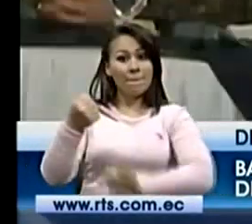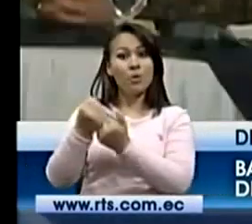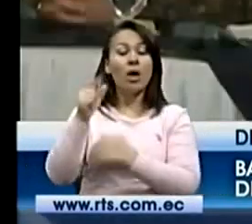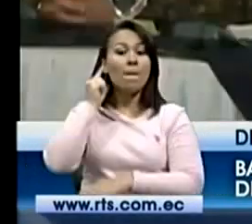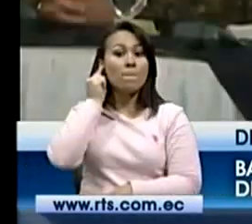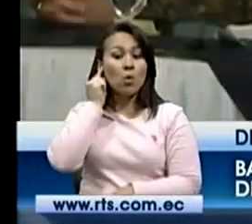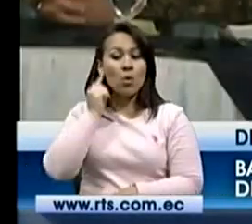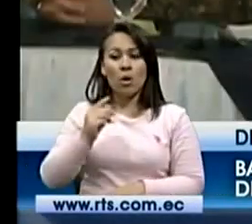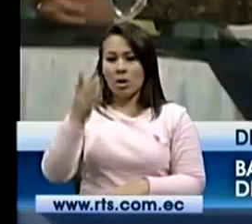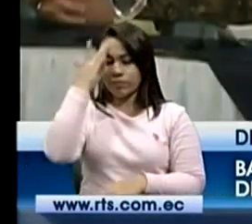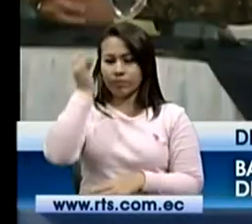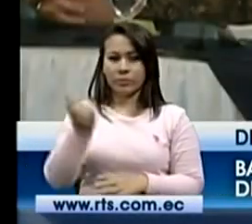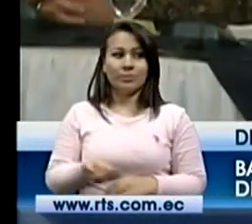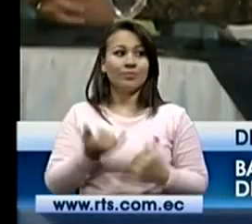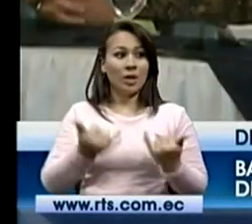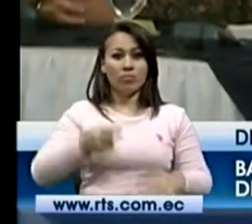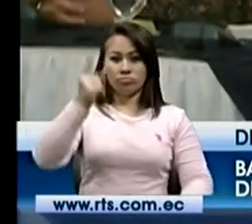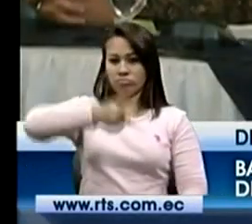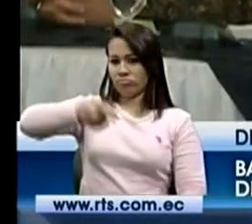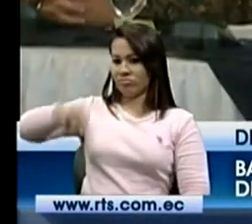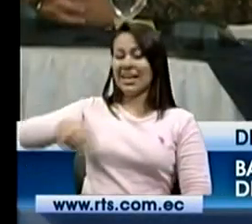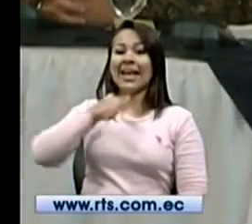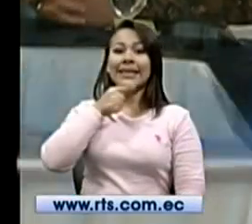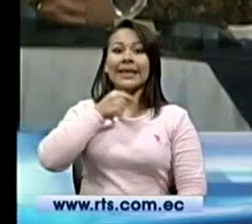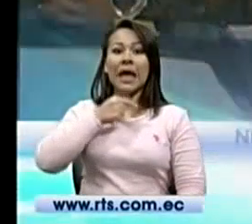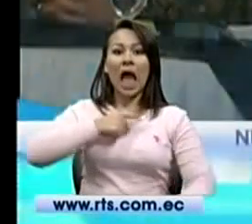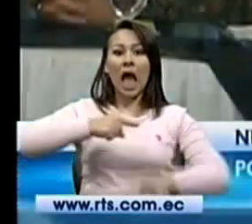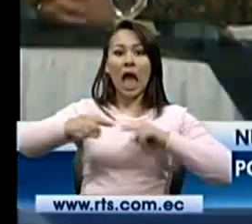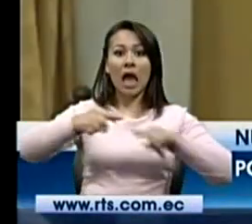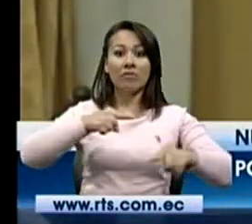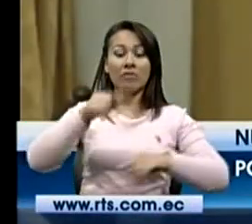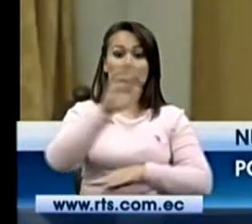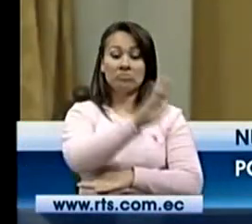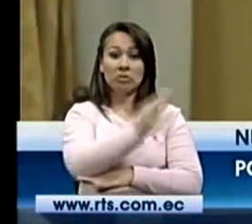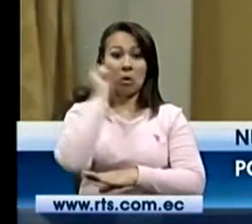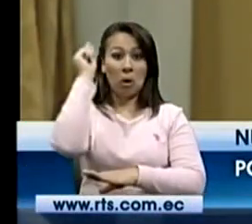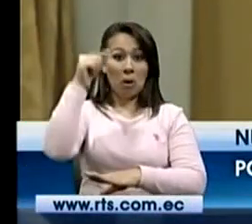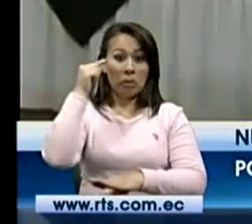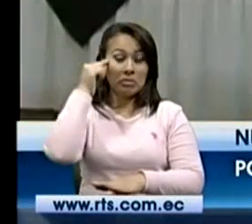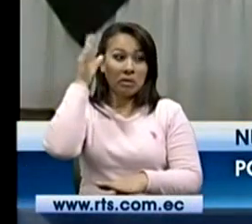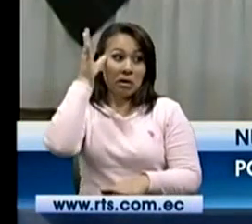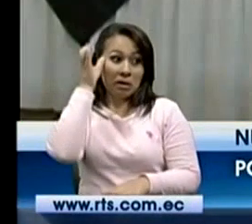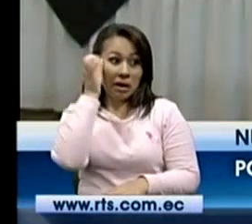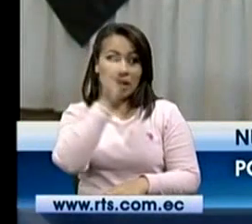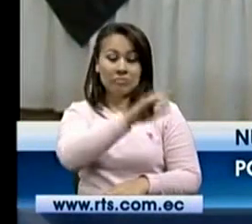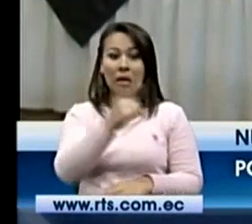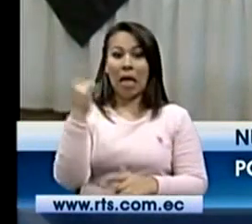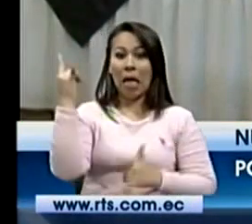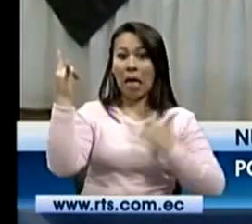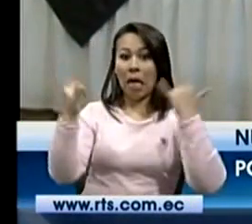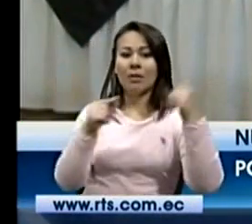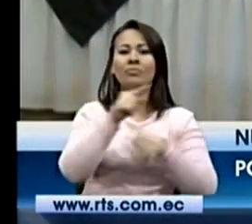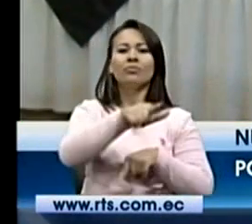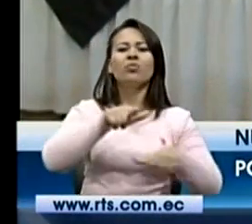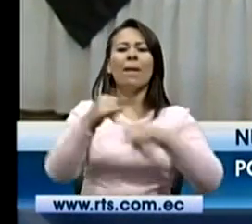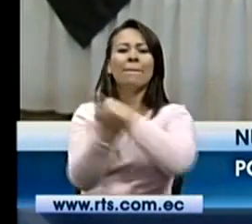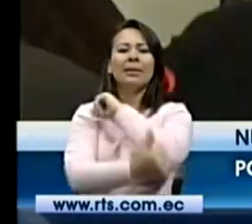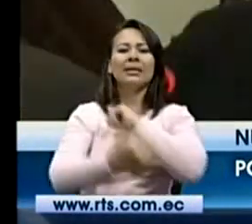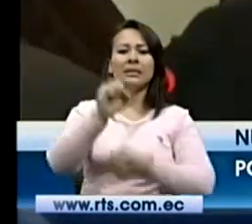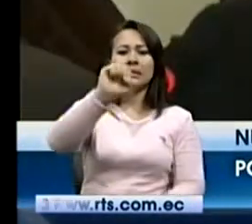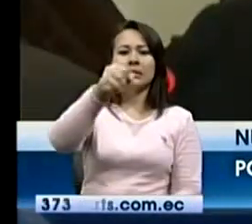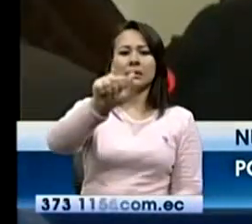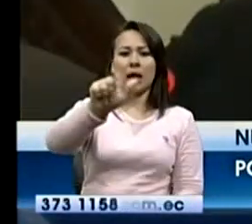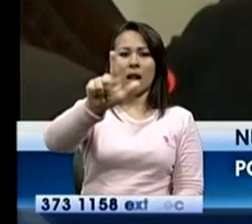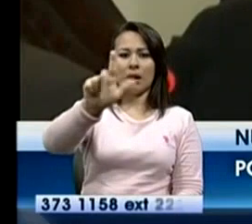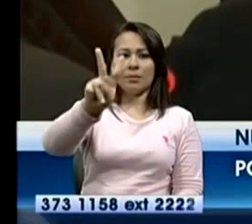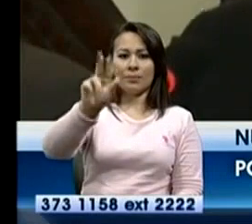mujeres. Ahora los dedos apuntan a los funcionarios del actual gobierno y que fueron parte de la tregua entre pandillas. Sus cargos podrían